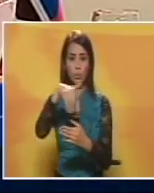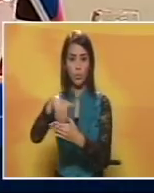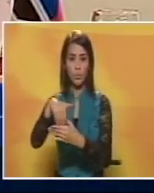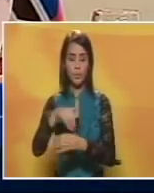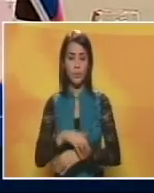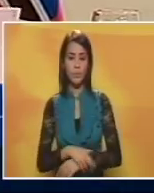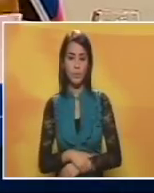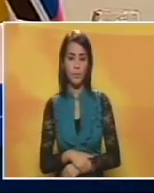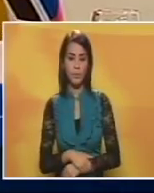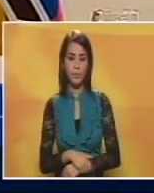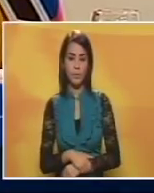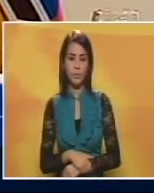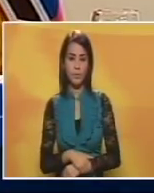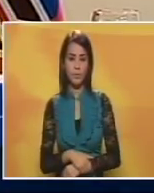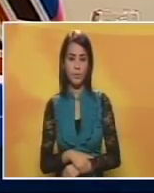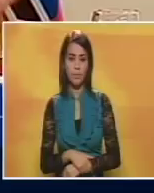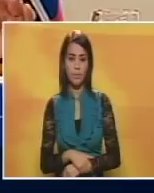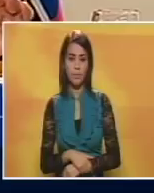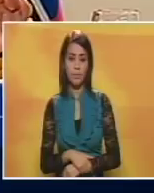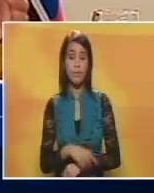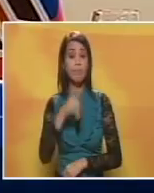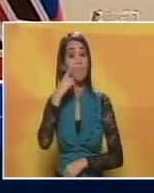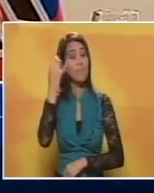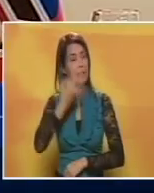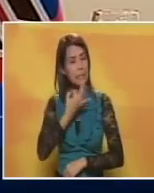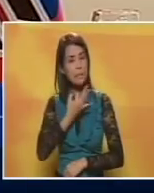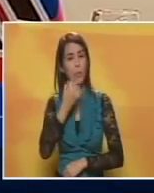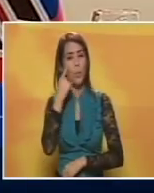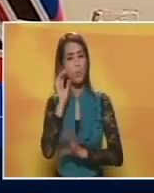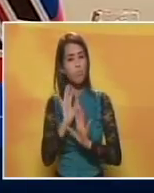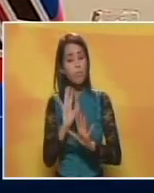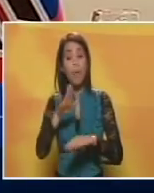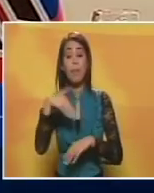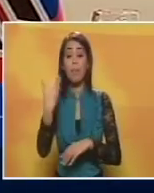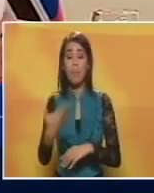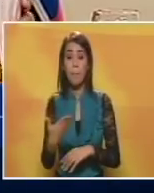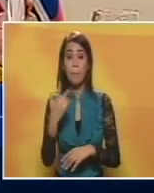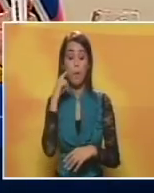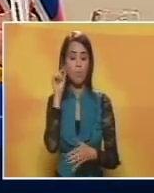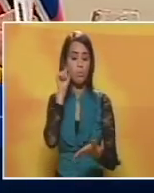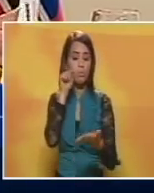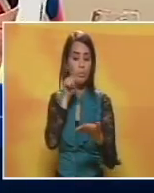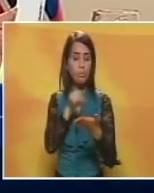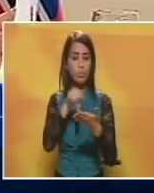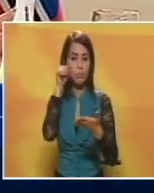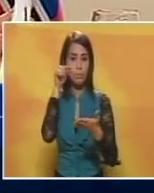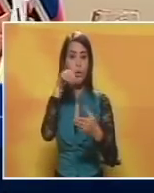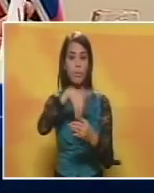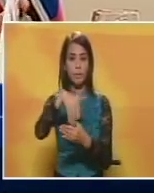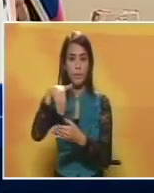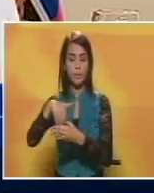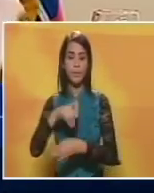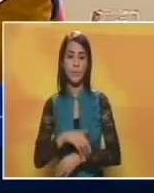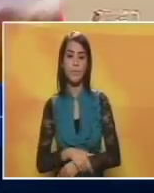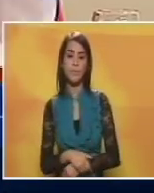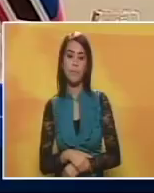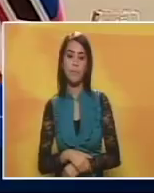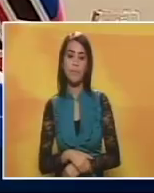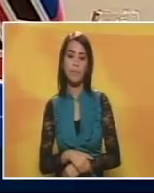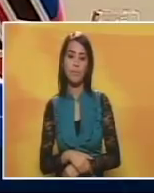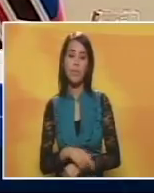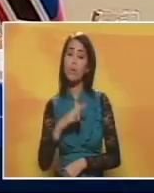votación, se aseguran de eso y luego es que se le da al botón de votar. Nosotros